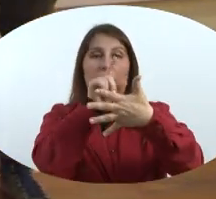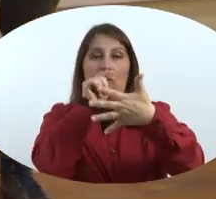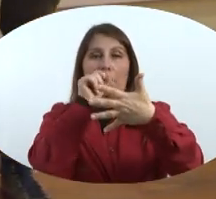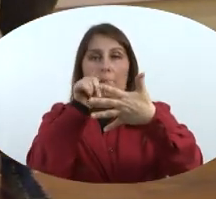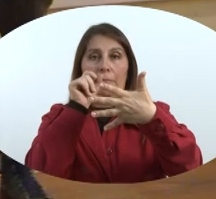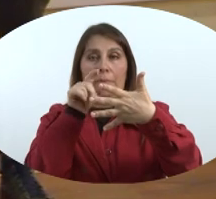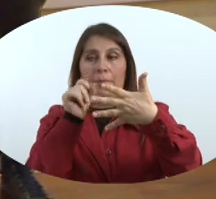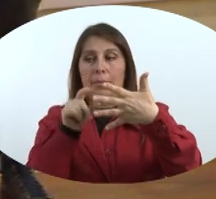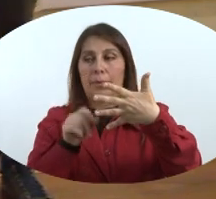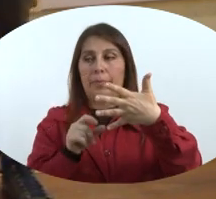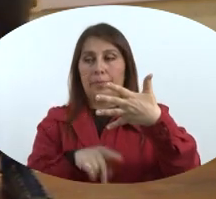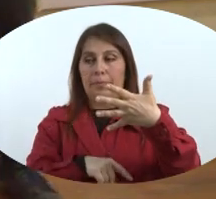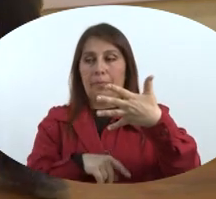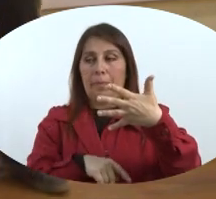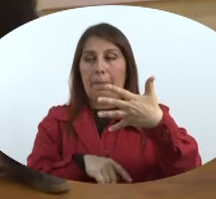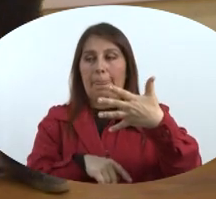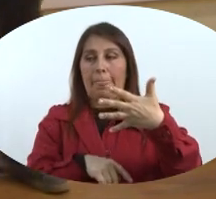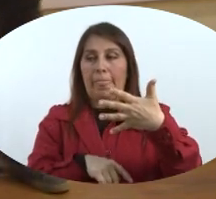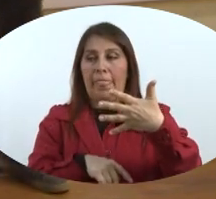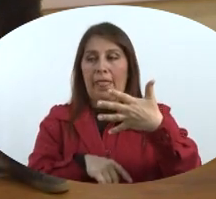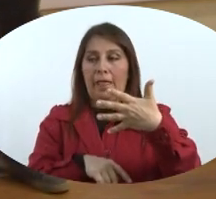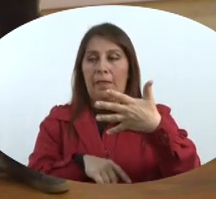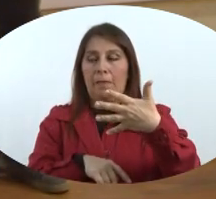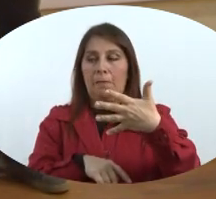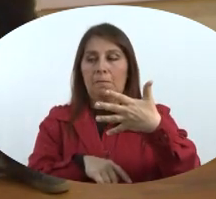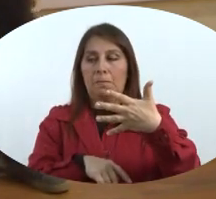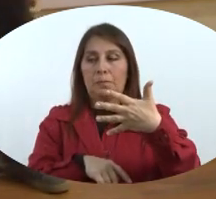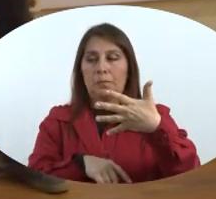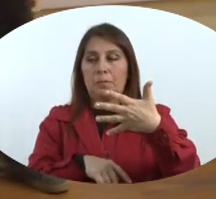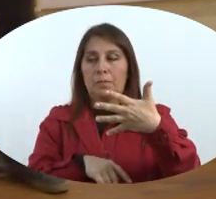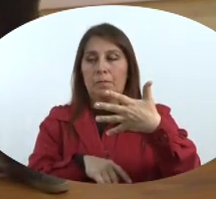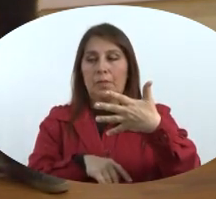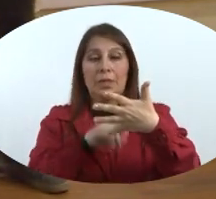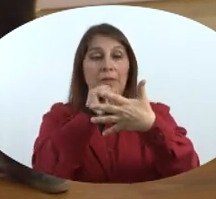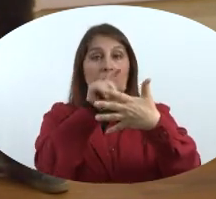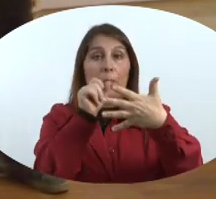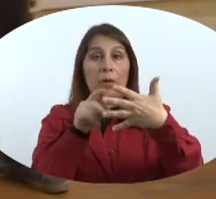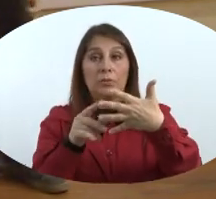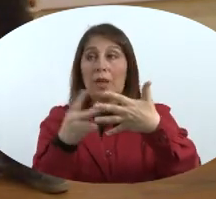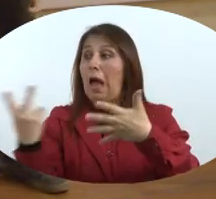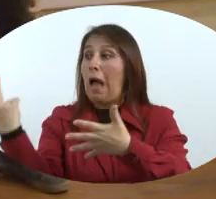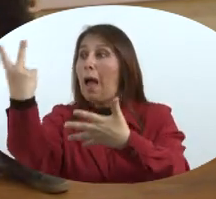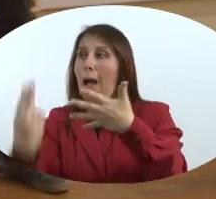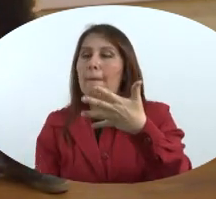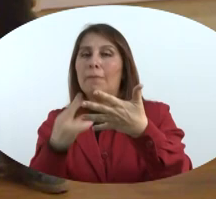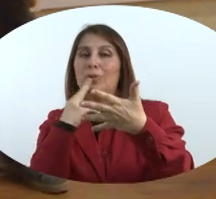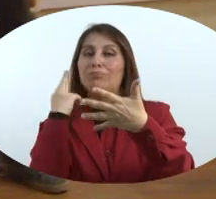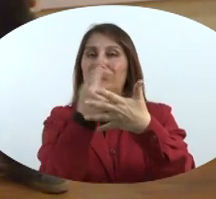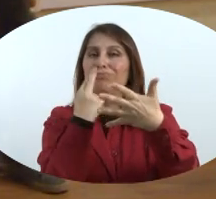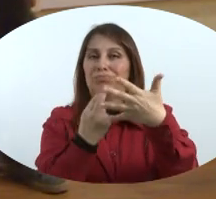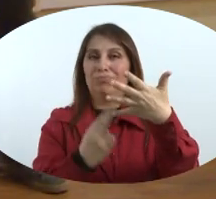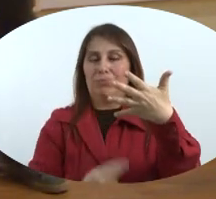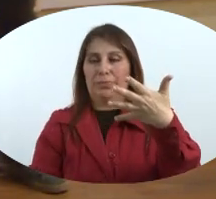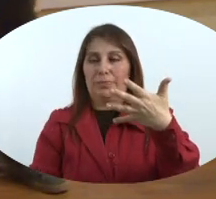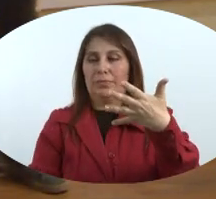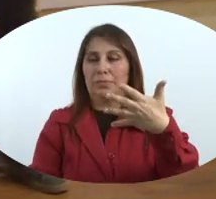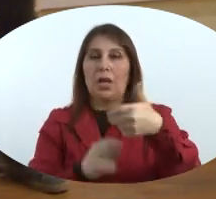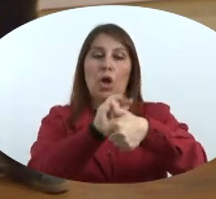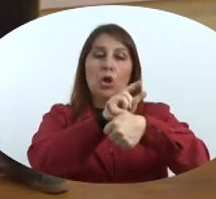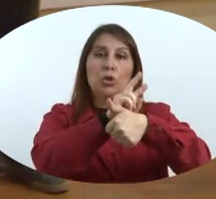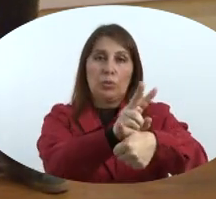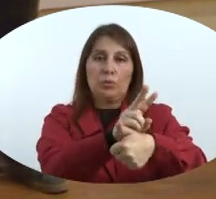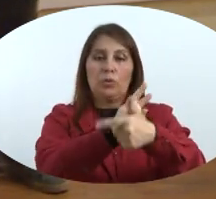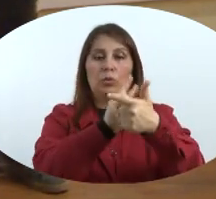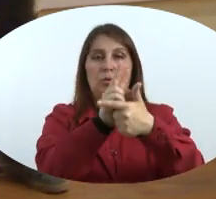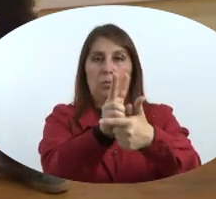que son para las cinco hojas que son las preguntas para ambas planchas vamos a tener dos